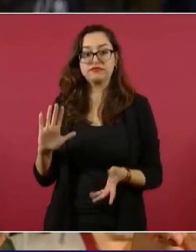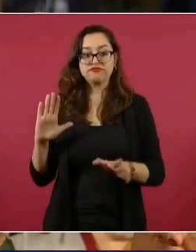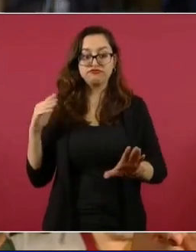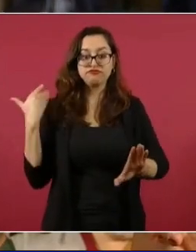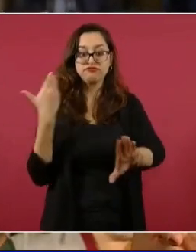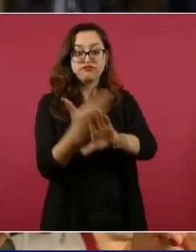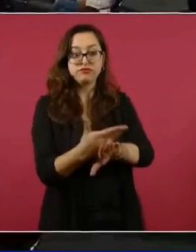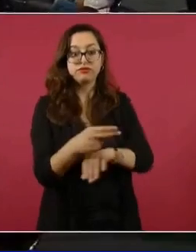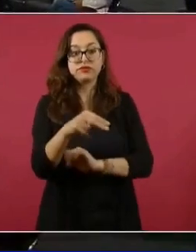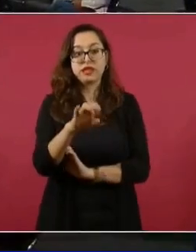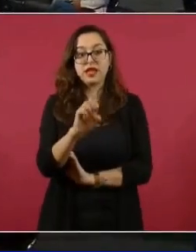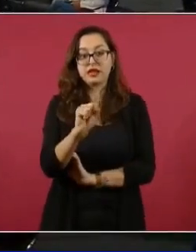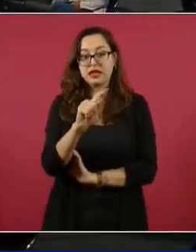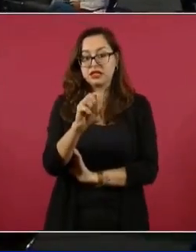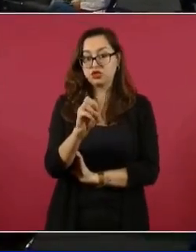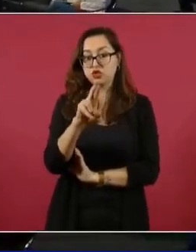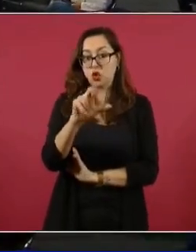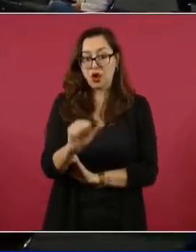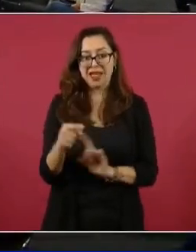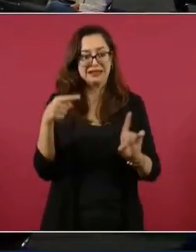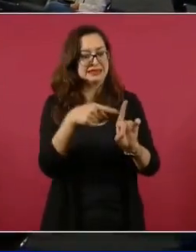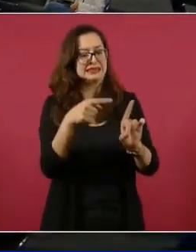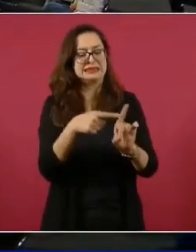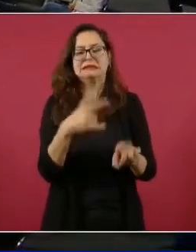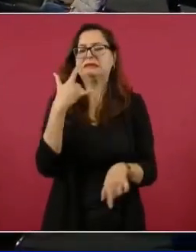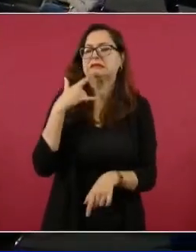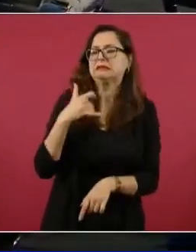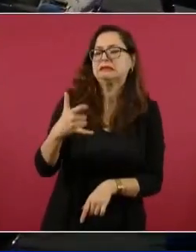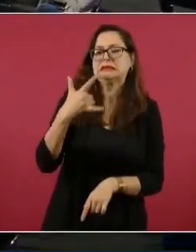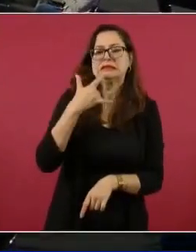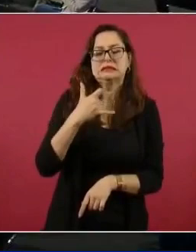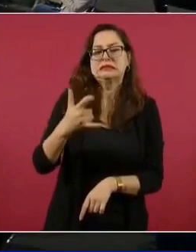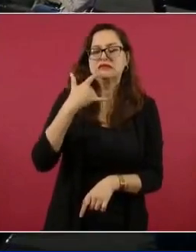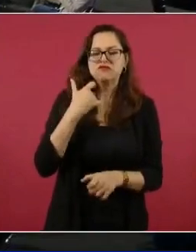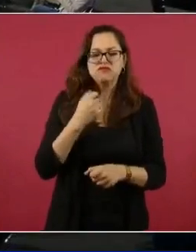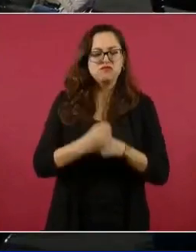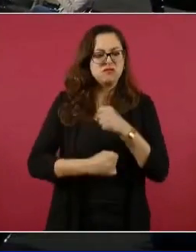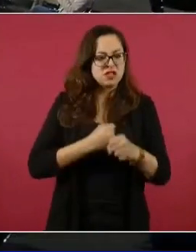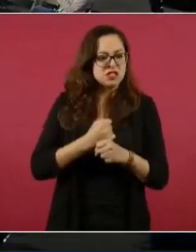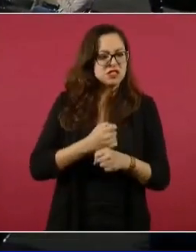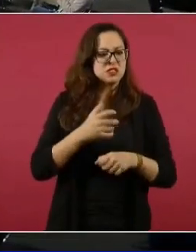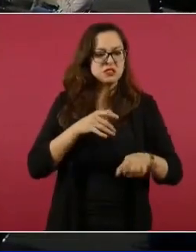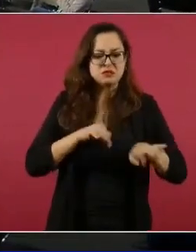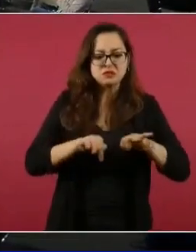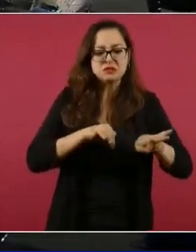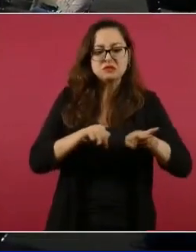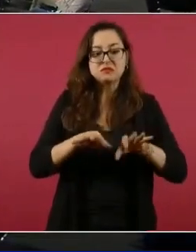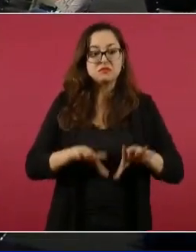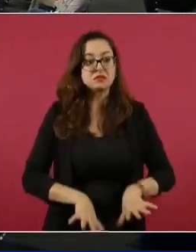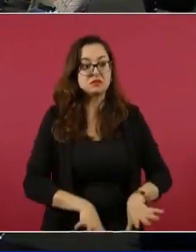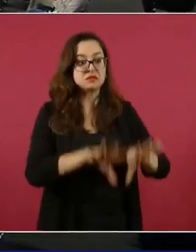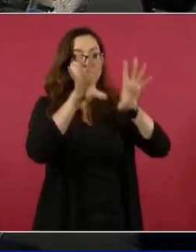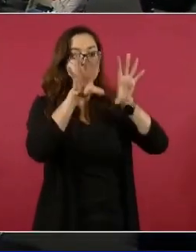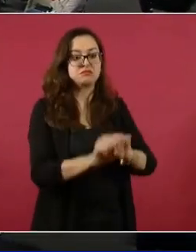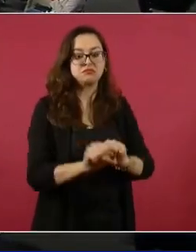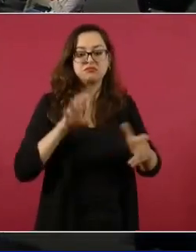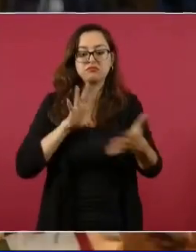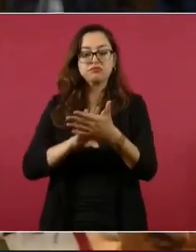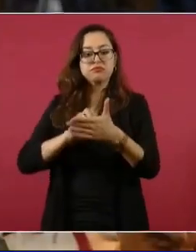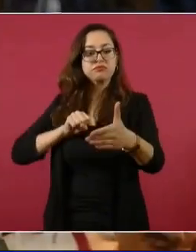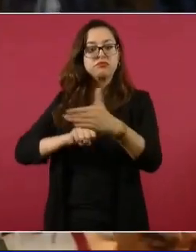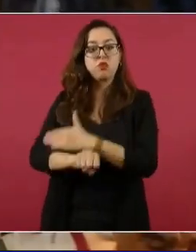a Nestora, quien estuvo cerca de más de 2 años en prisión, pero ante la falta de pruebas